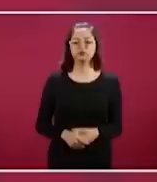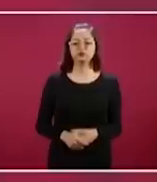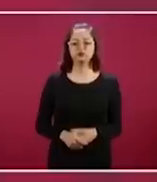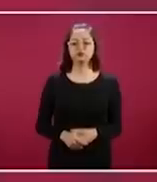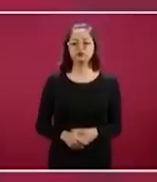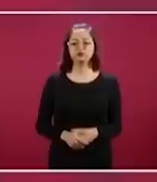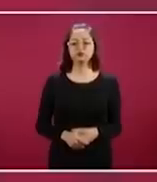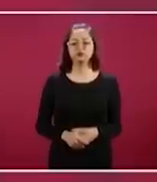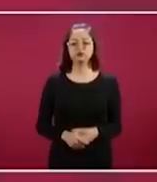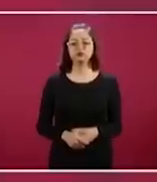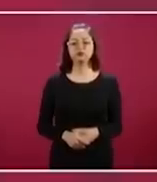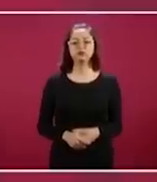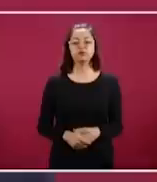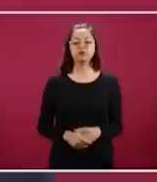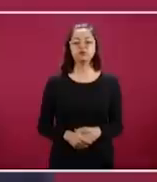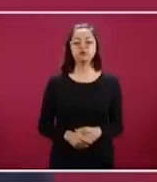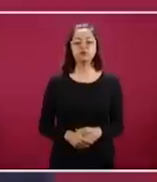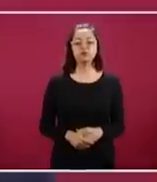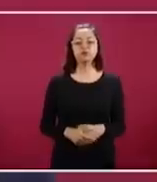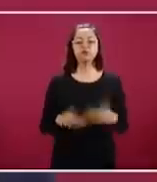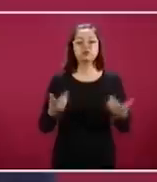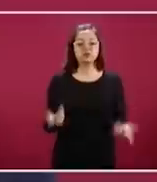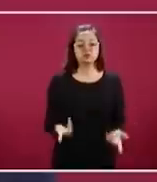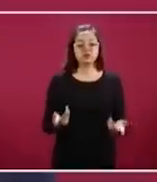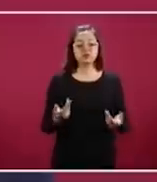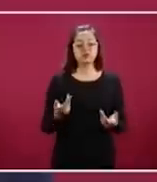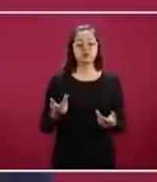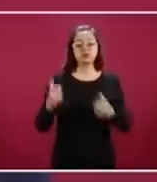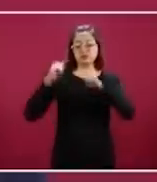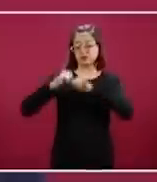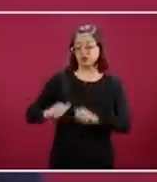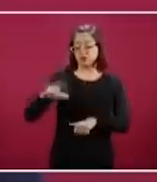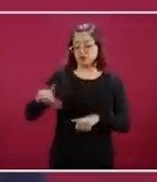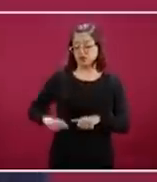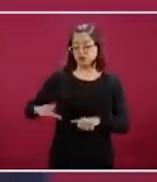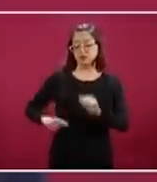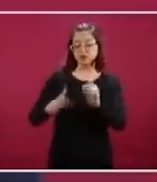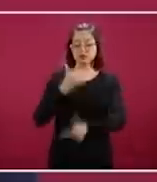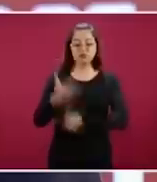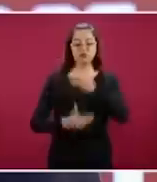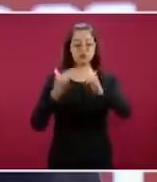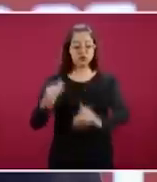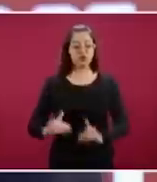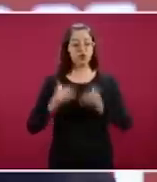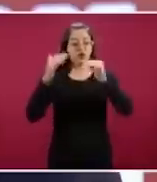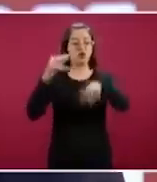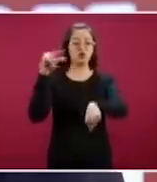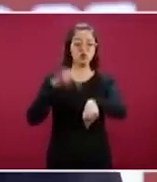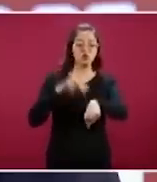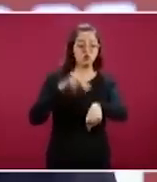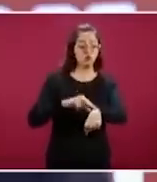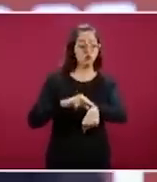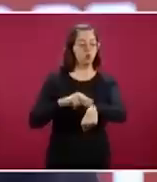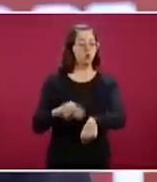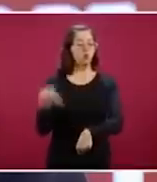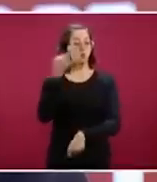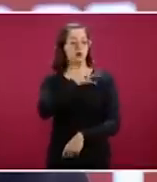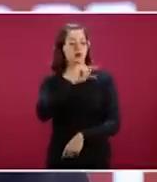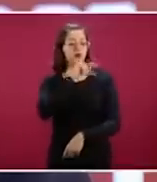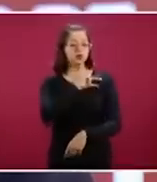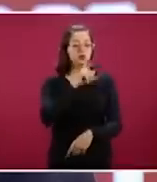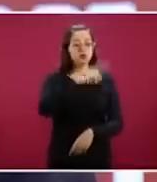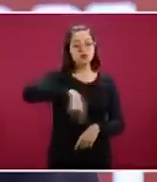por eliminar la atención médica privada para los altos funcionarios públicos, que se hacían hasta cirugía